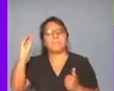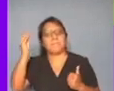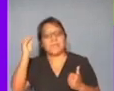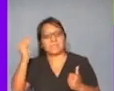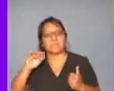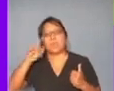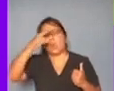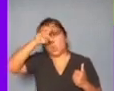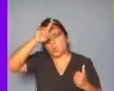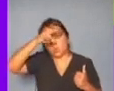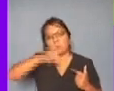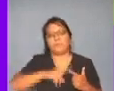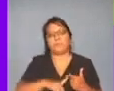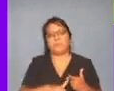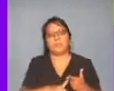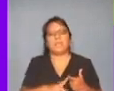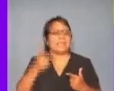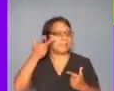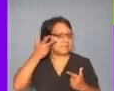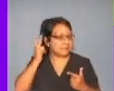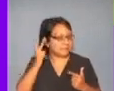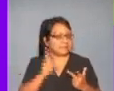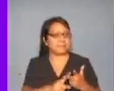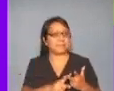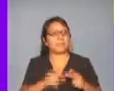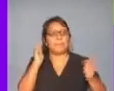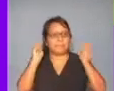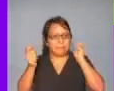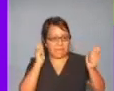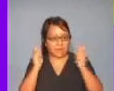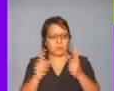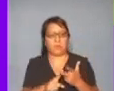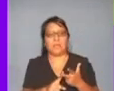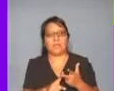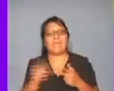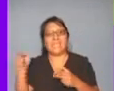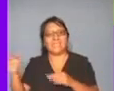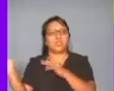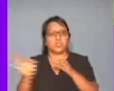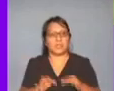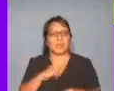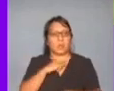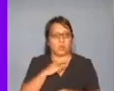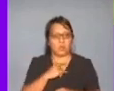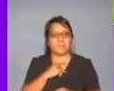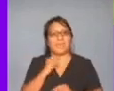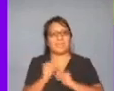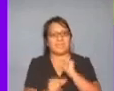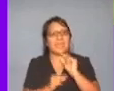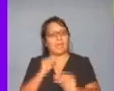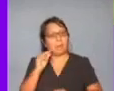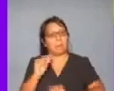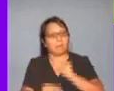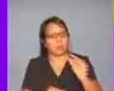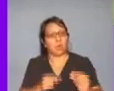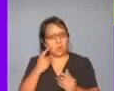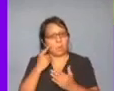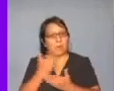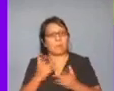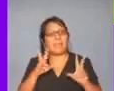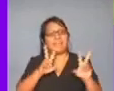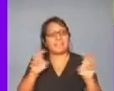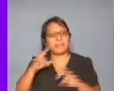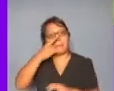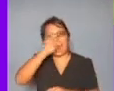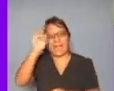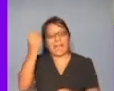brasileros, uruguayos, chilenos, paraguayos que han estado presentes, así que de a poquito vamos metiendo el tema del